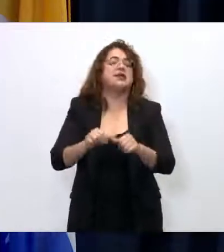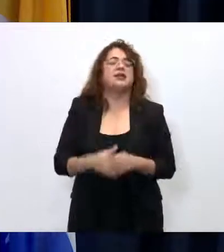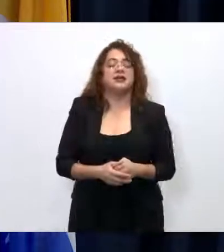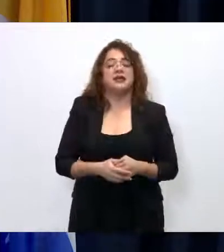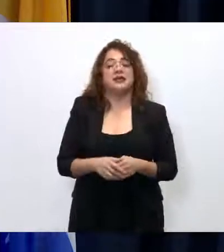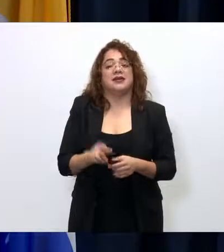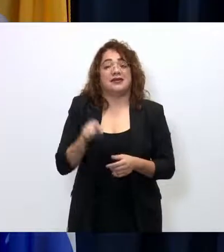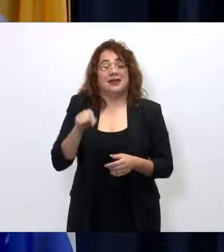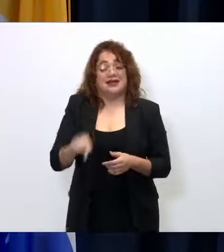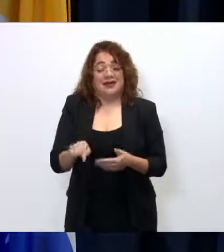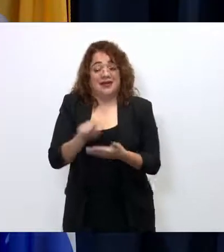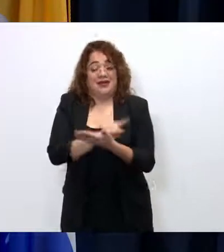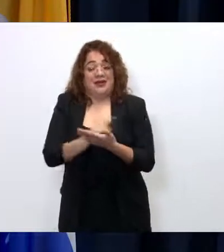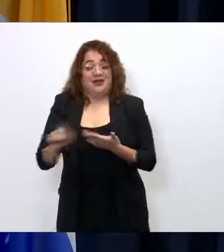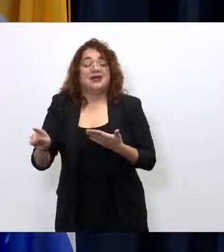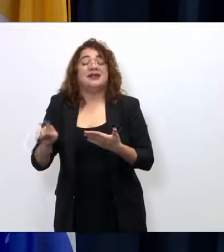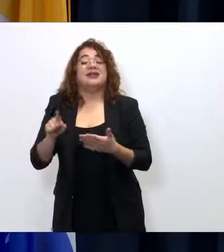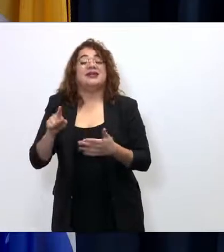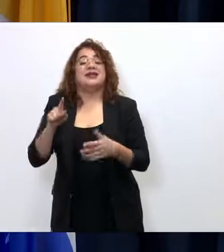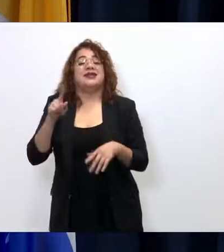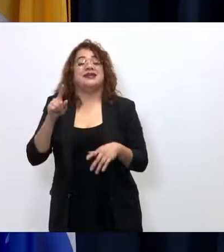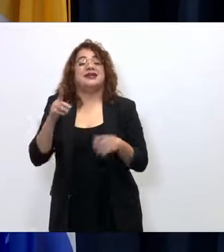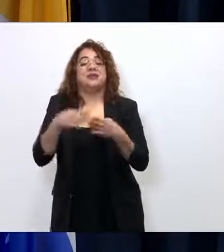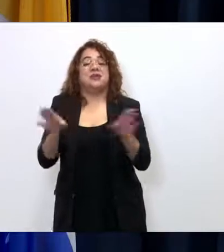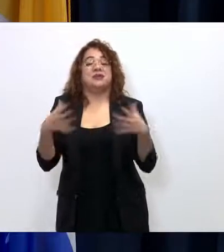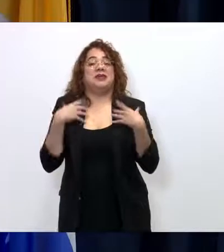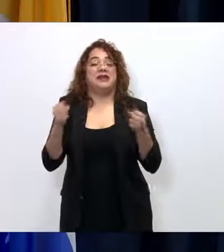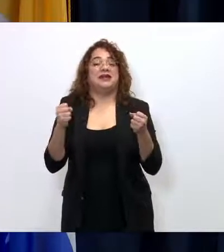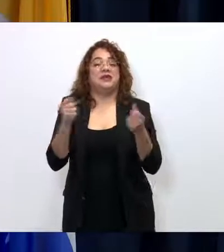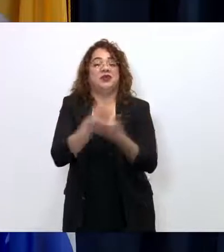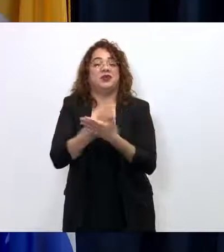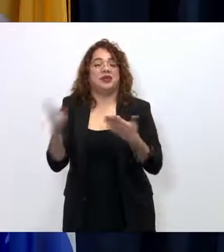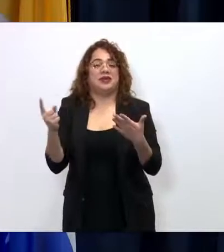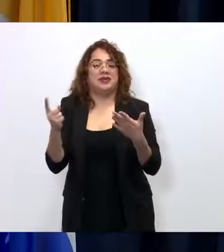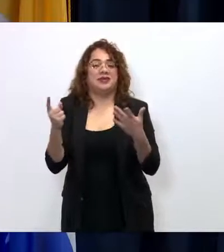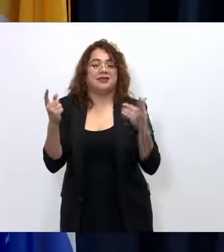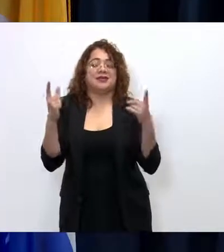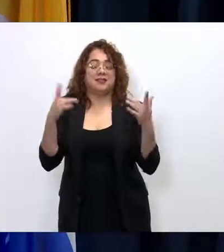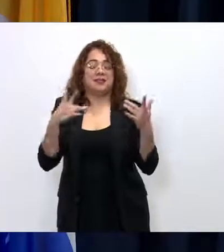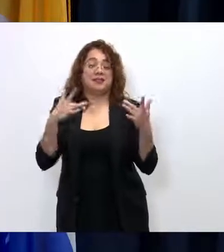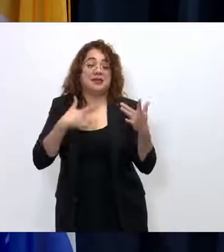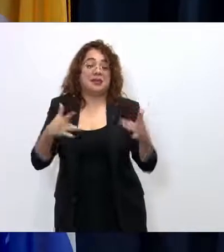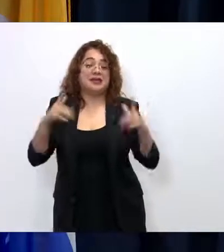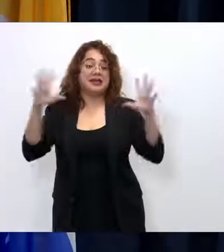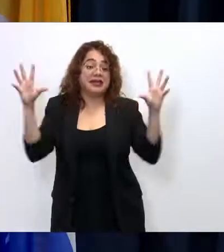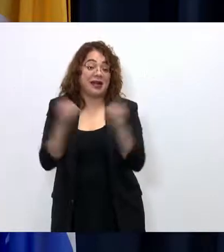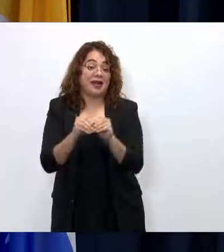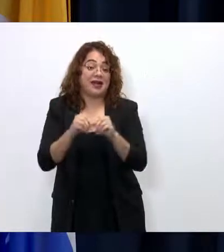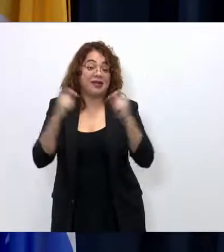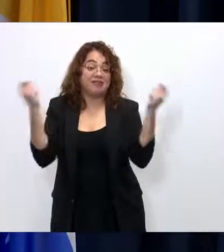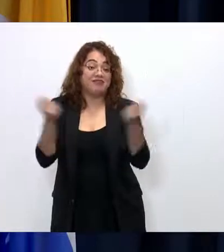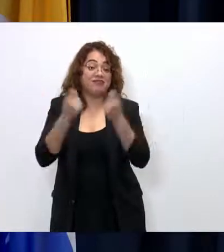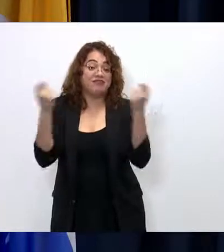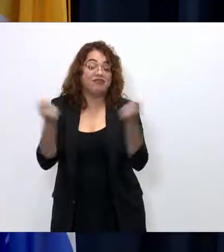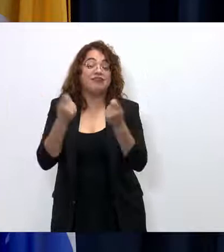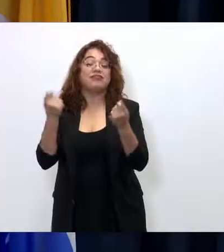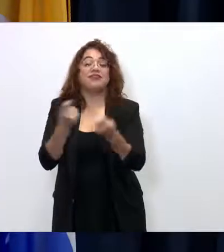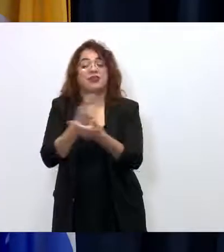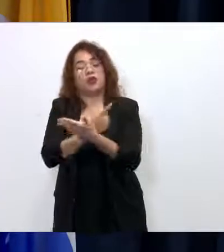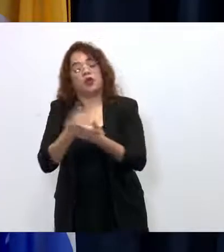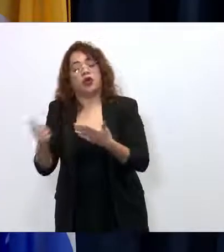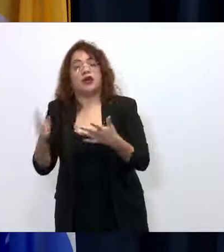es la Semana Nacional de la Salud Pública y me gustaría que nos reuniéramos para celebrar a los más de